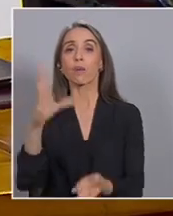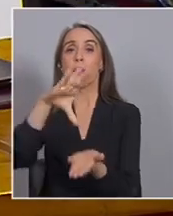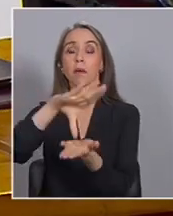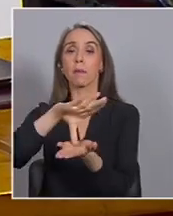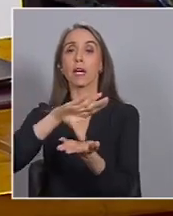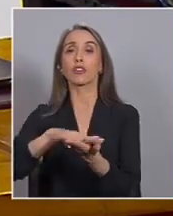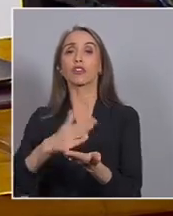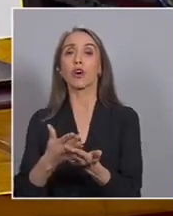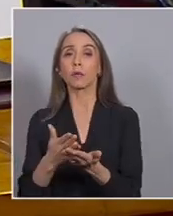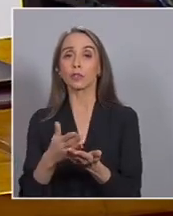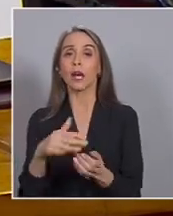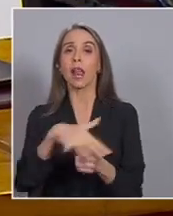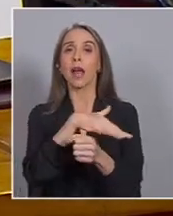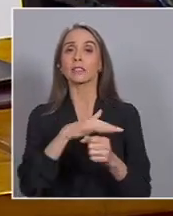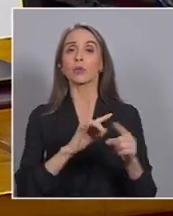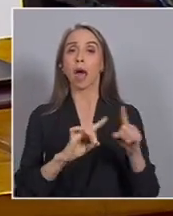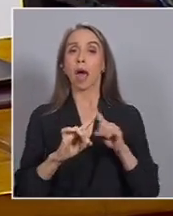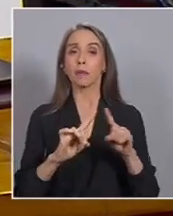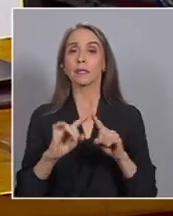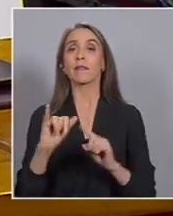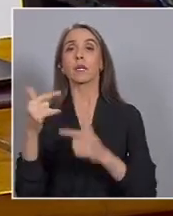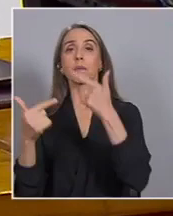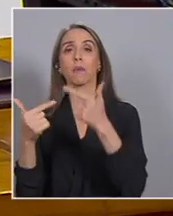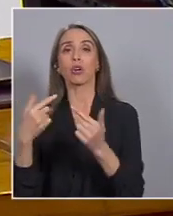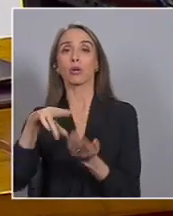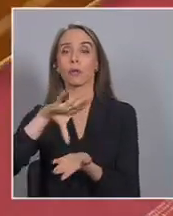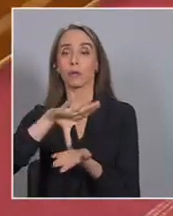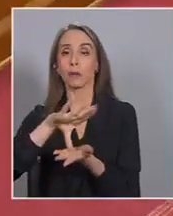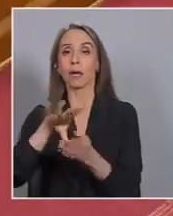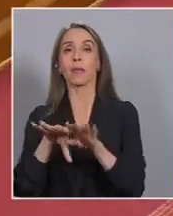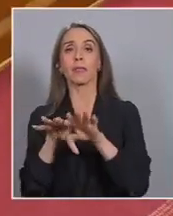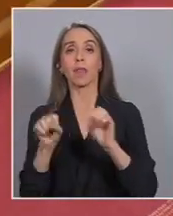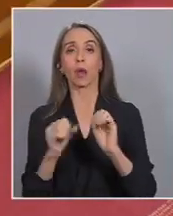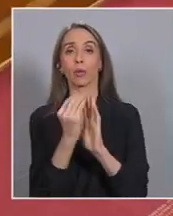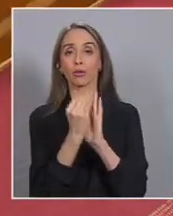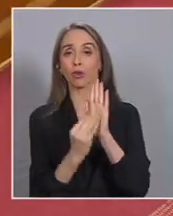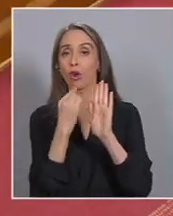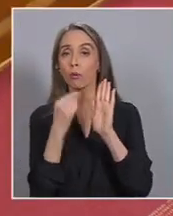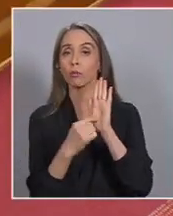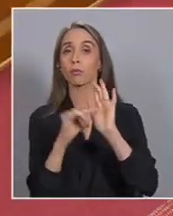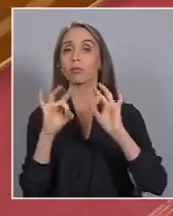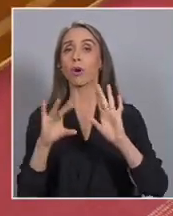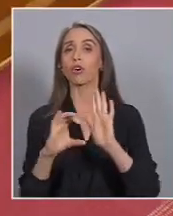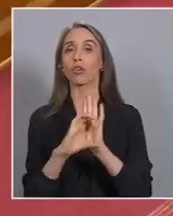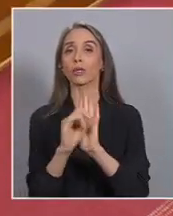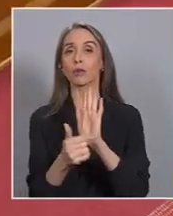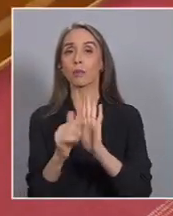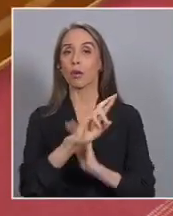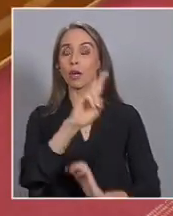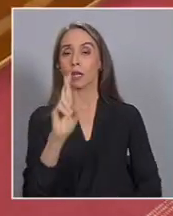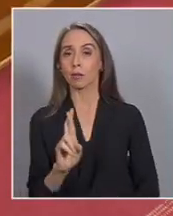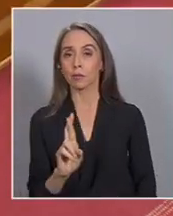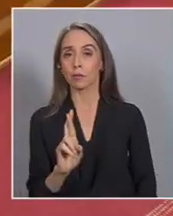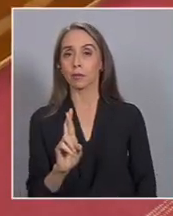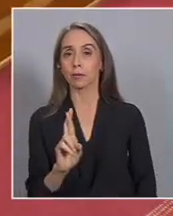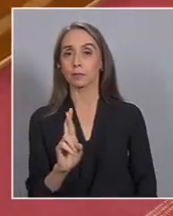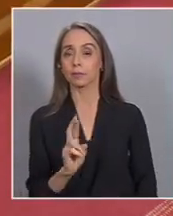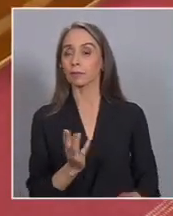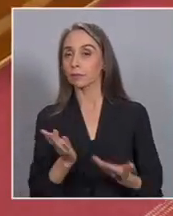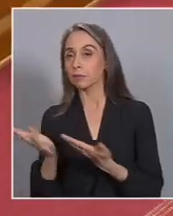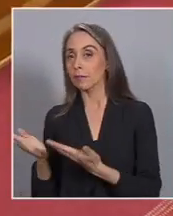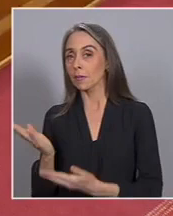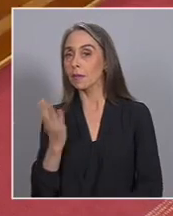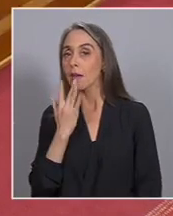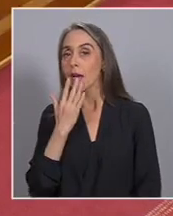Estado administrativo y político de la Nación, de acuerdo con lo establecido en la Constitución Política de la República. Ofrezco